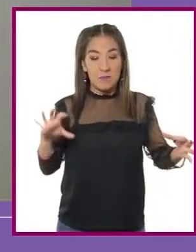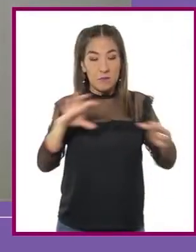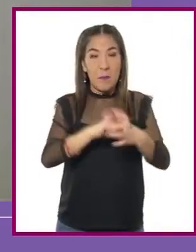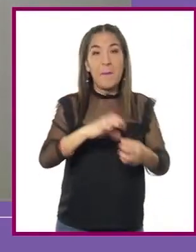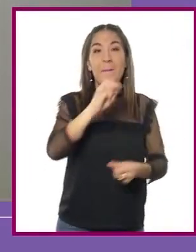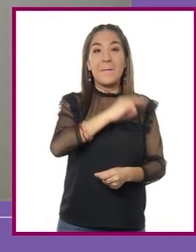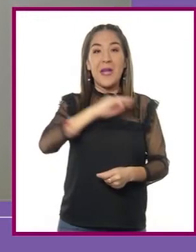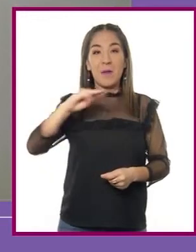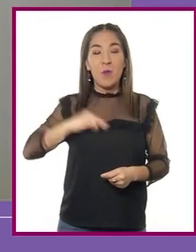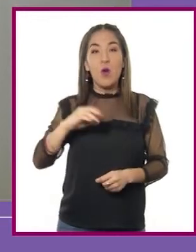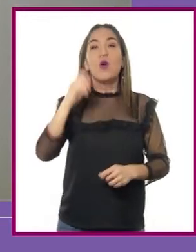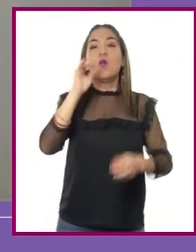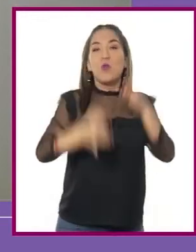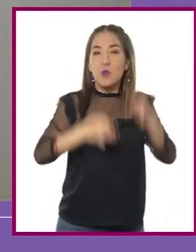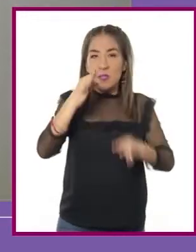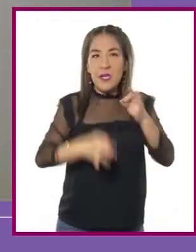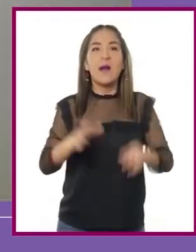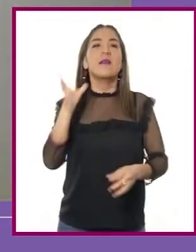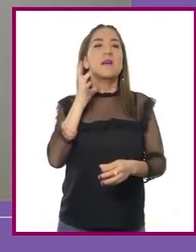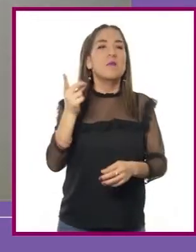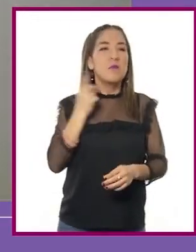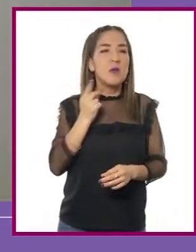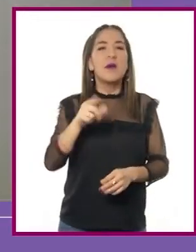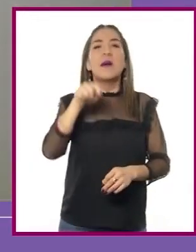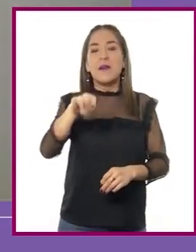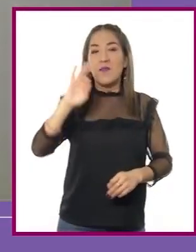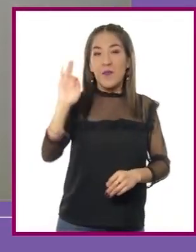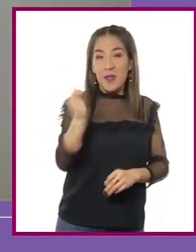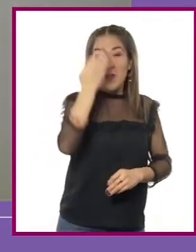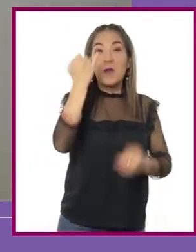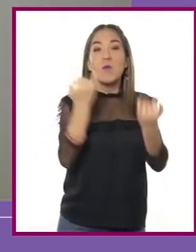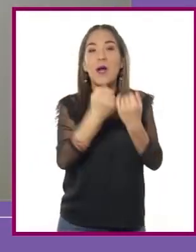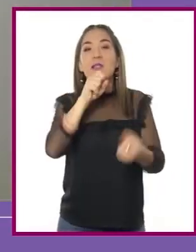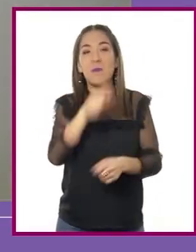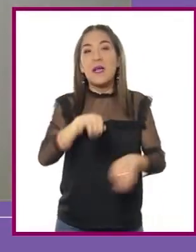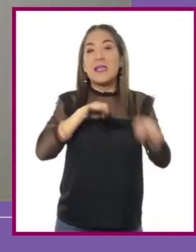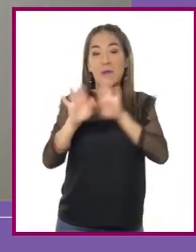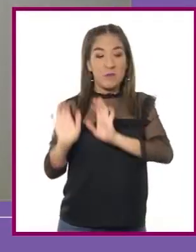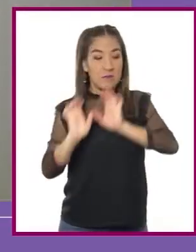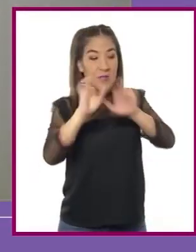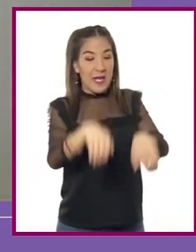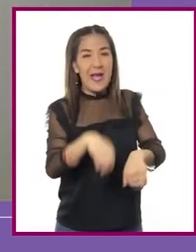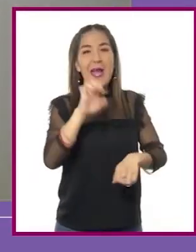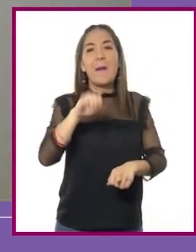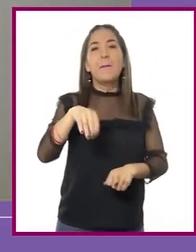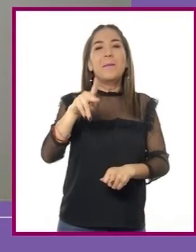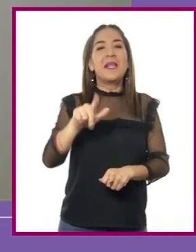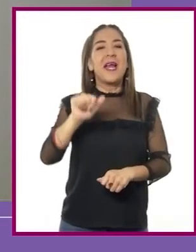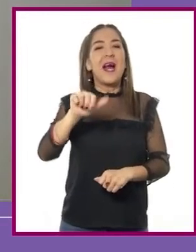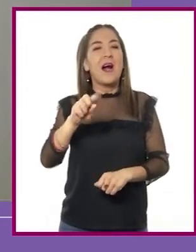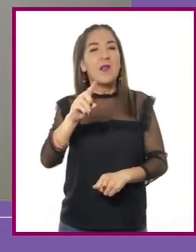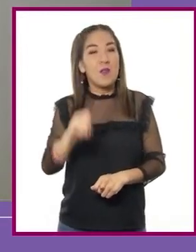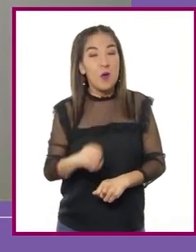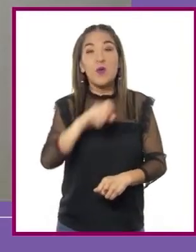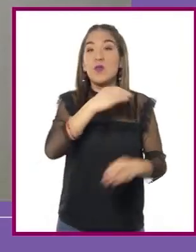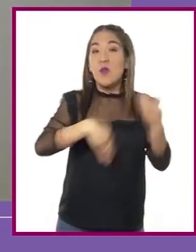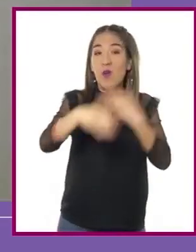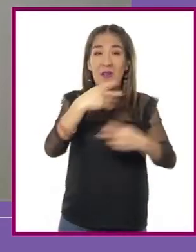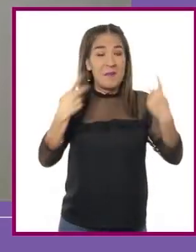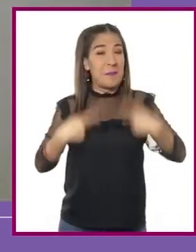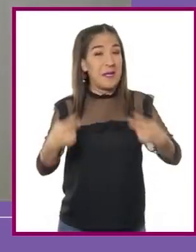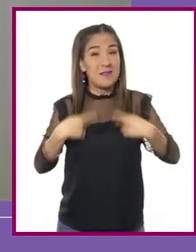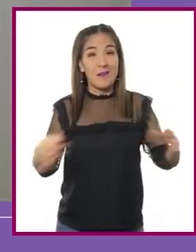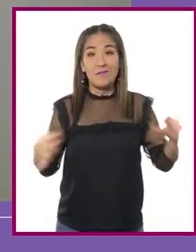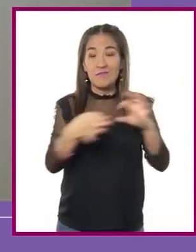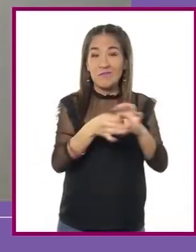judicial, federal, el funcionariado, así como empleadas y empleados y en general toda persona que desempeñe